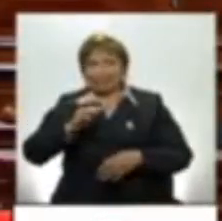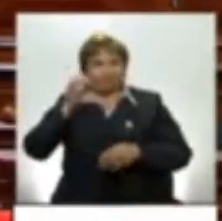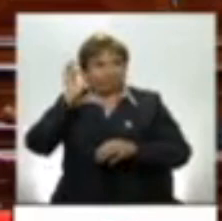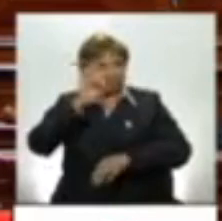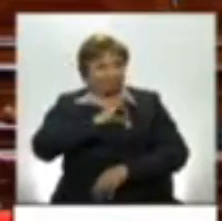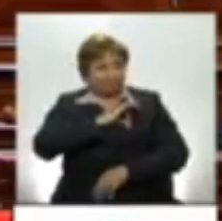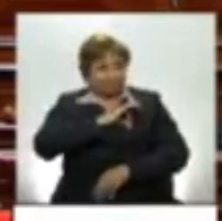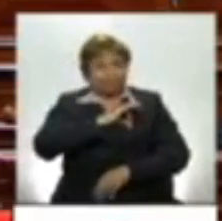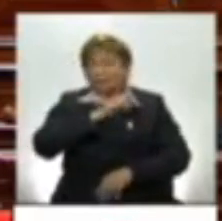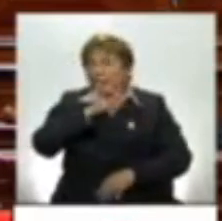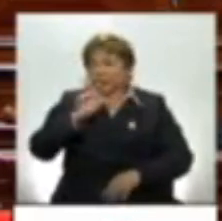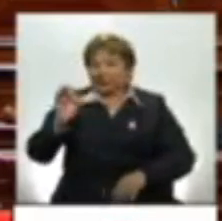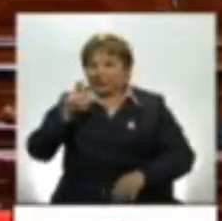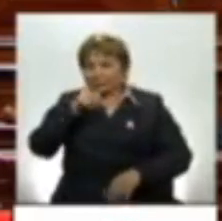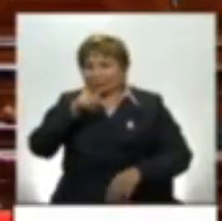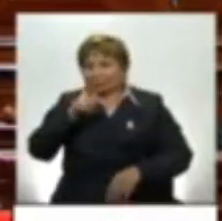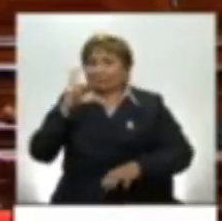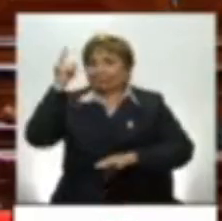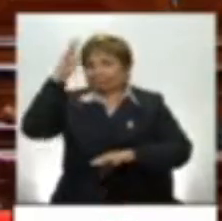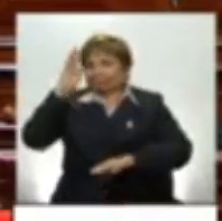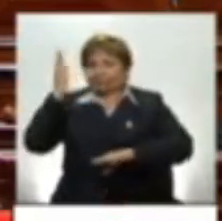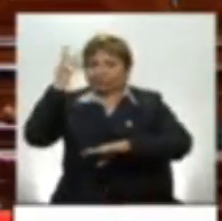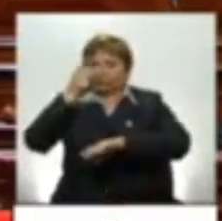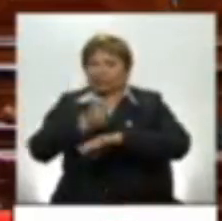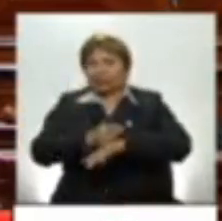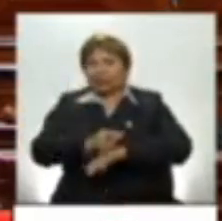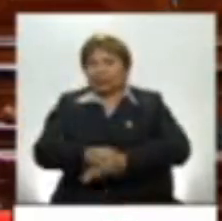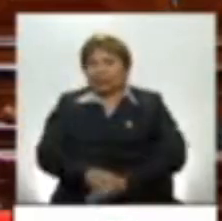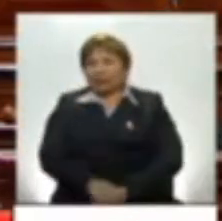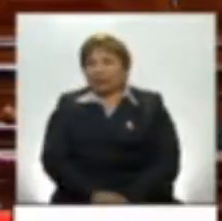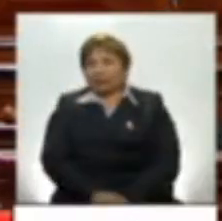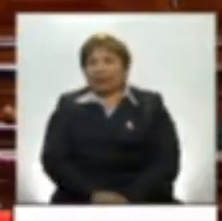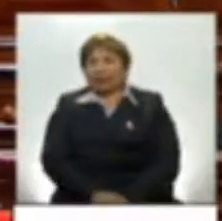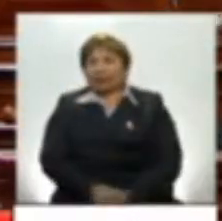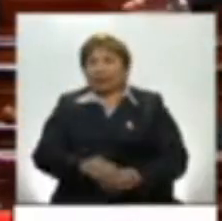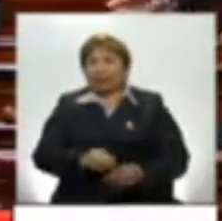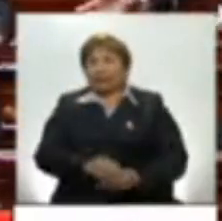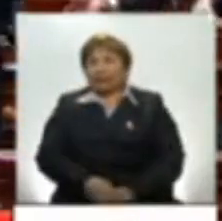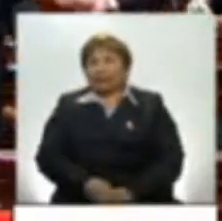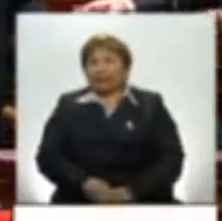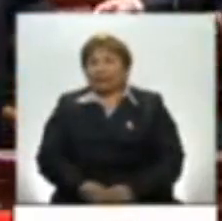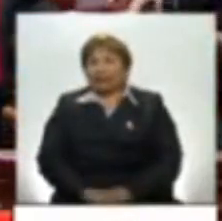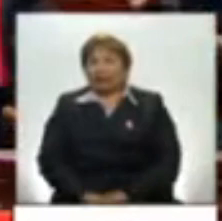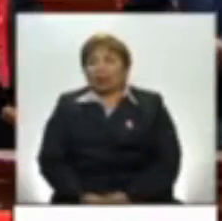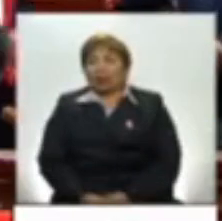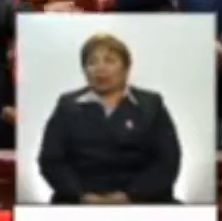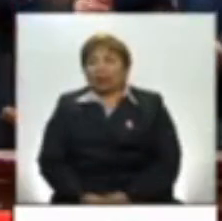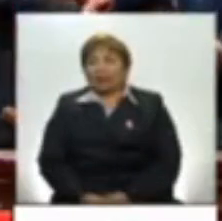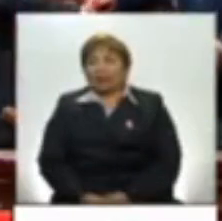lo premien, sino que él y la nación se lo demanden.